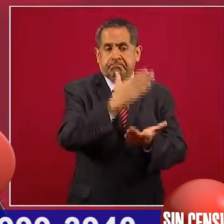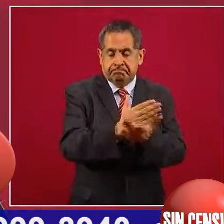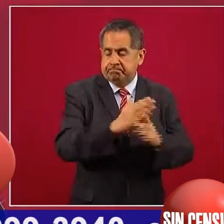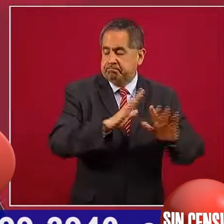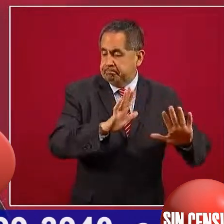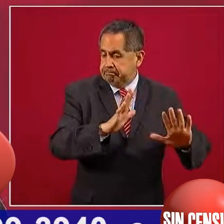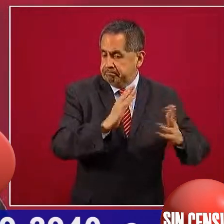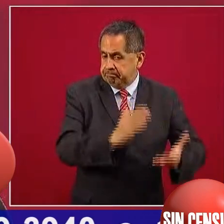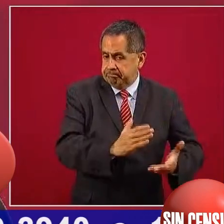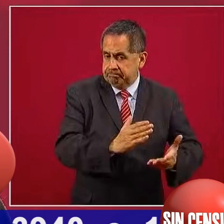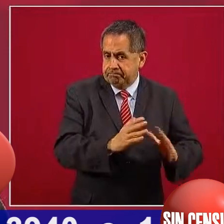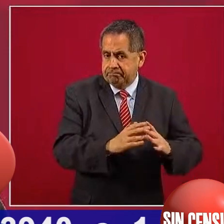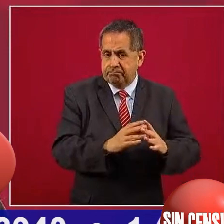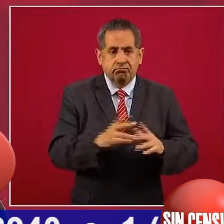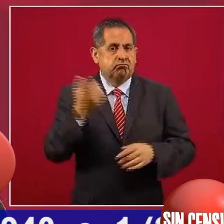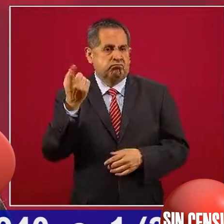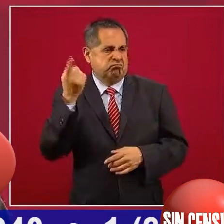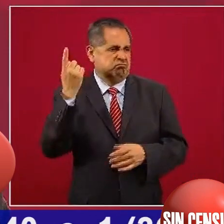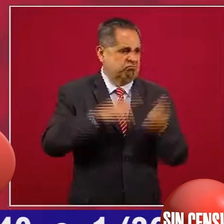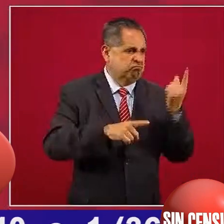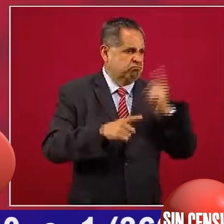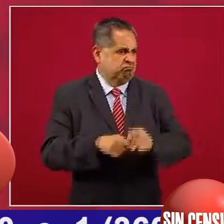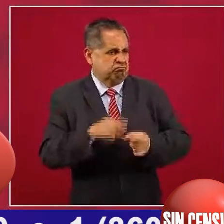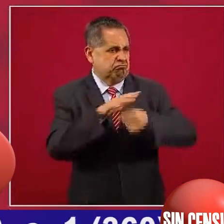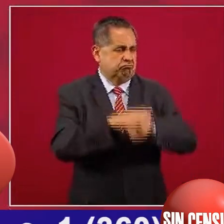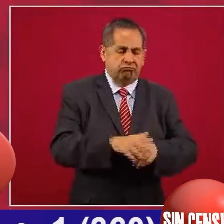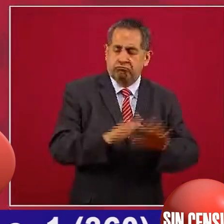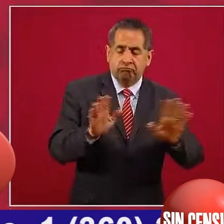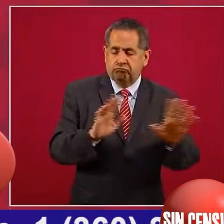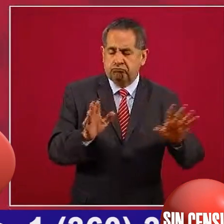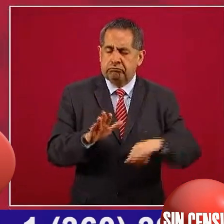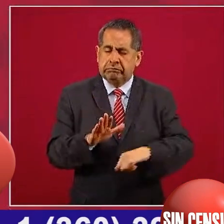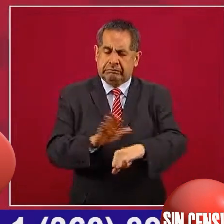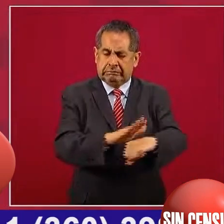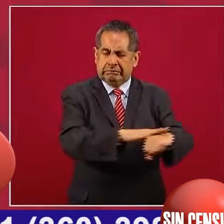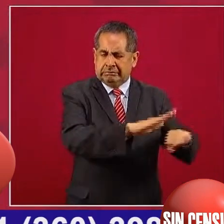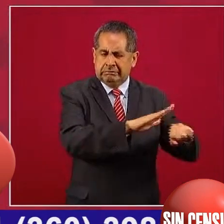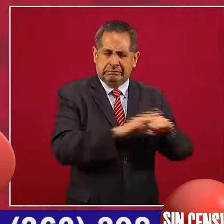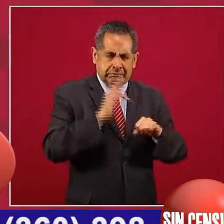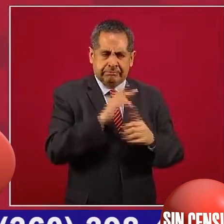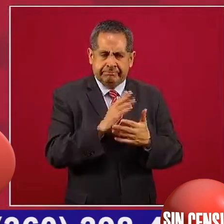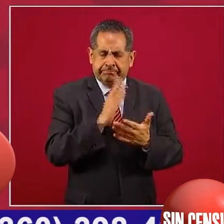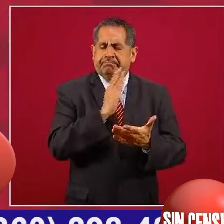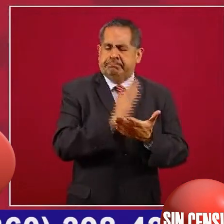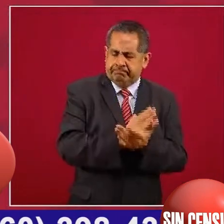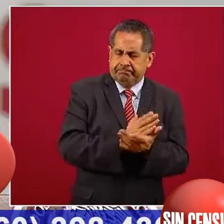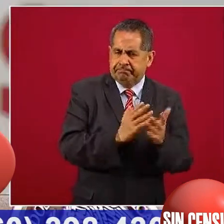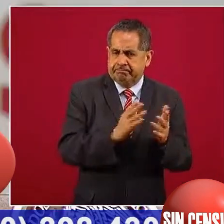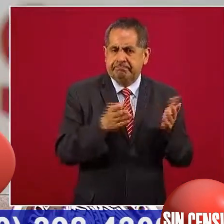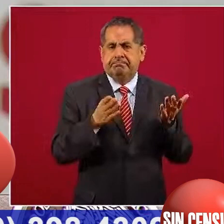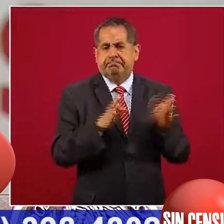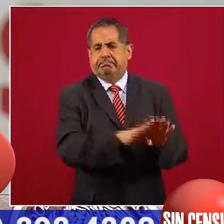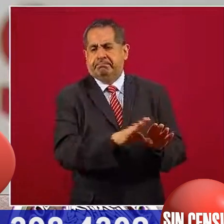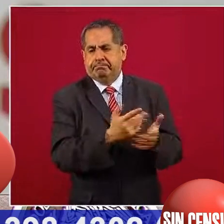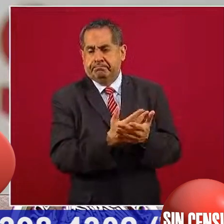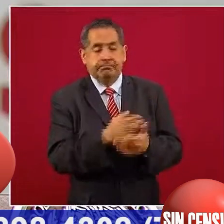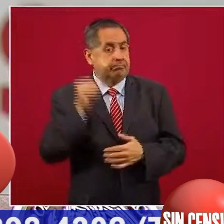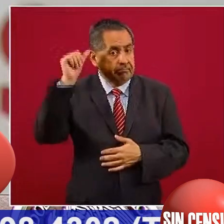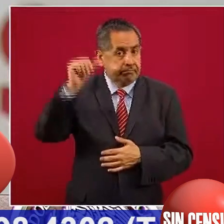no con métodos coercitivos. Se tuvo que parar la economía, sobre todo abril y